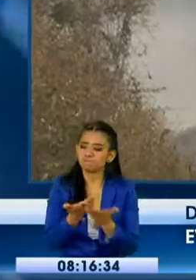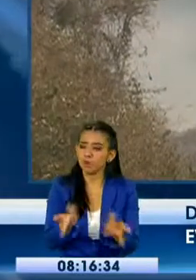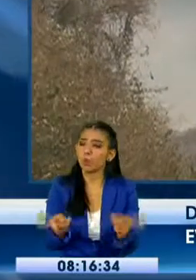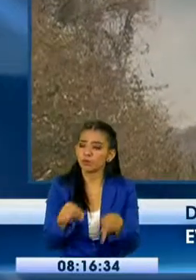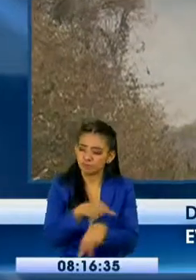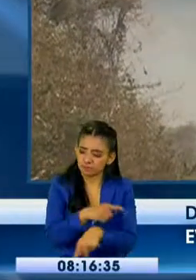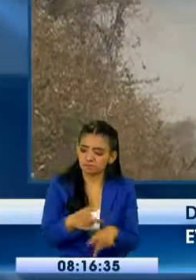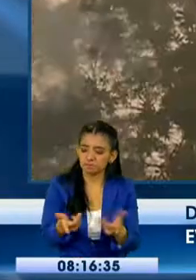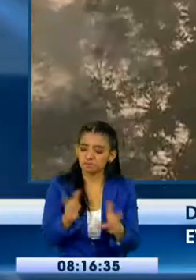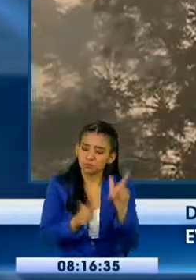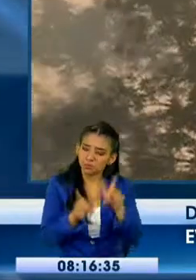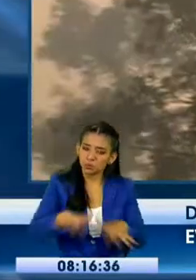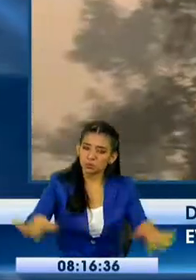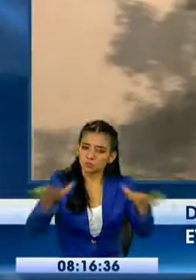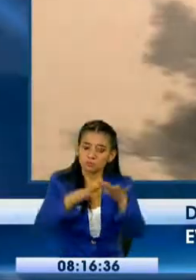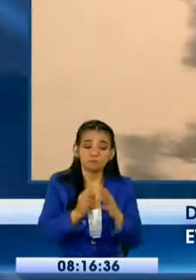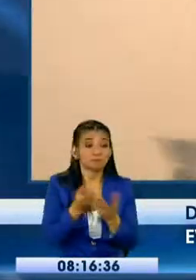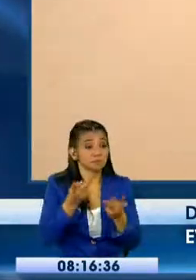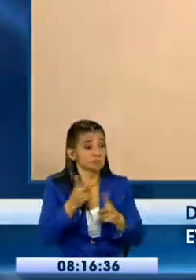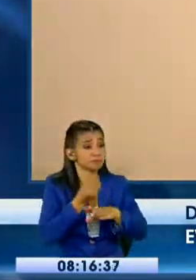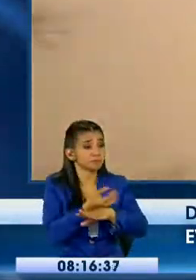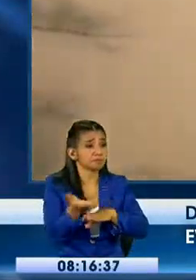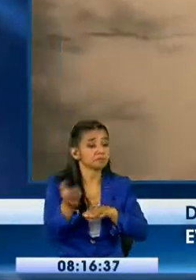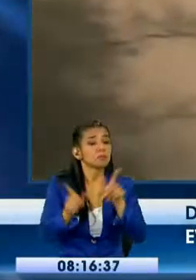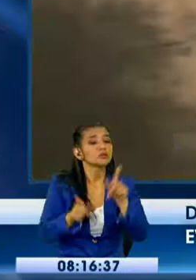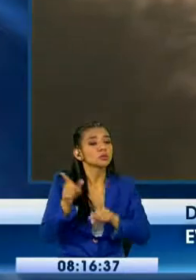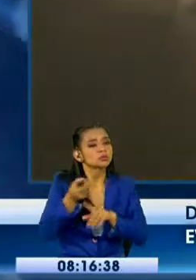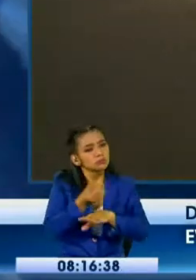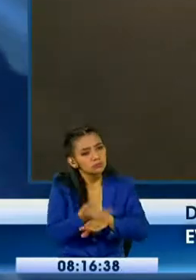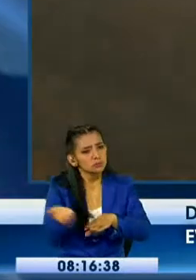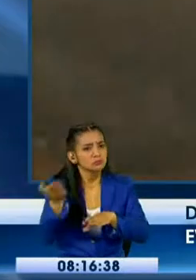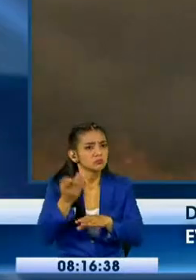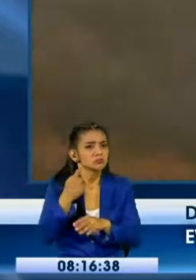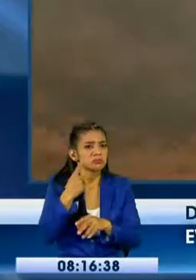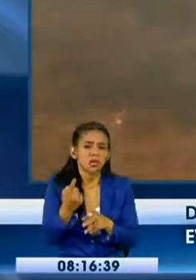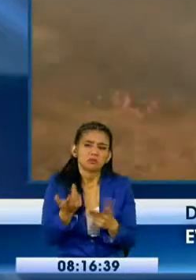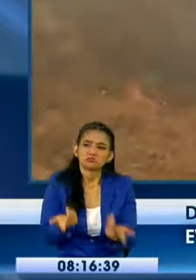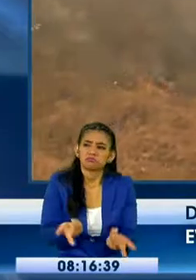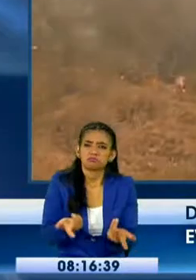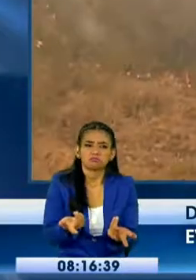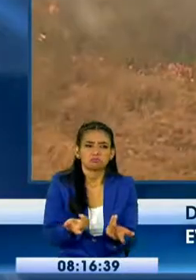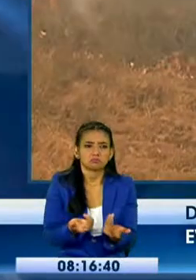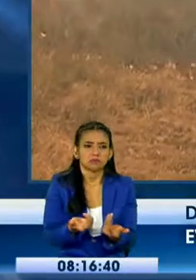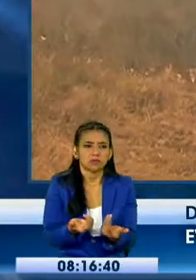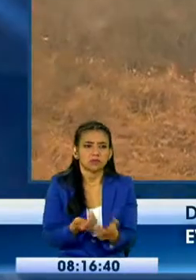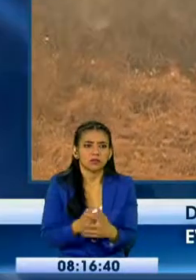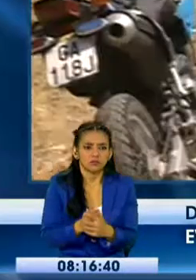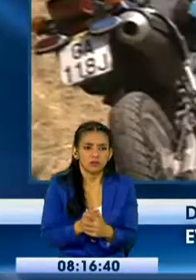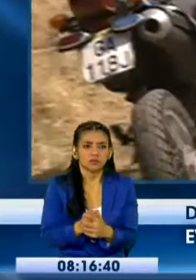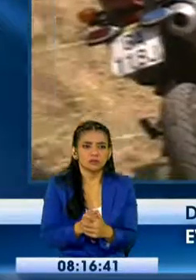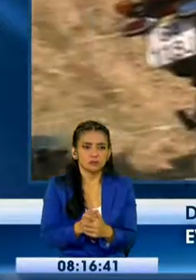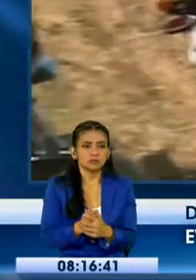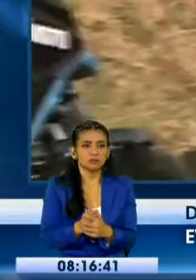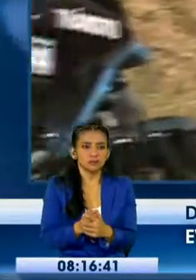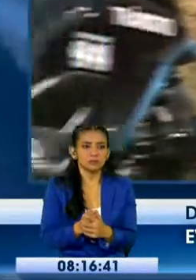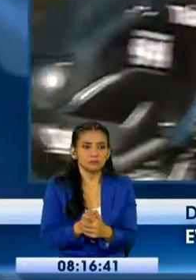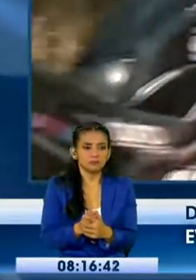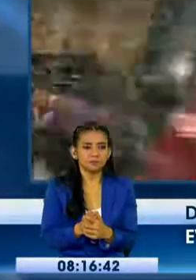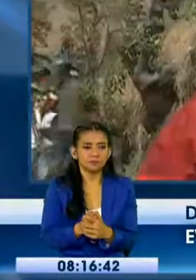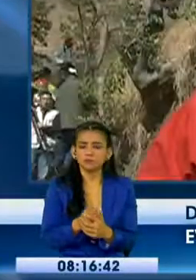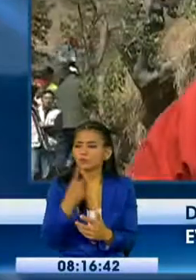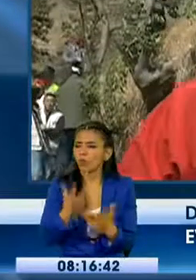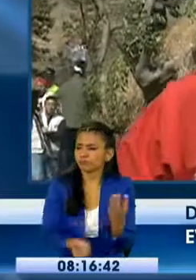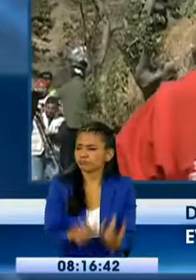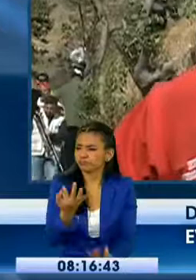ciudadanía. Recomendaciones también, secretario, para la ciudadanía, pues no quemar y insistir en esto, ¿no? Bueno,